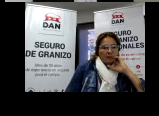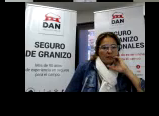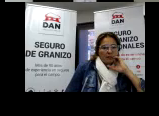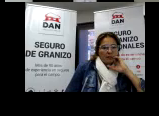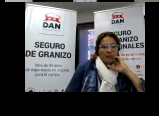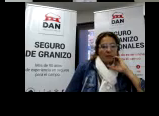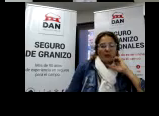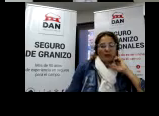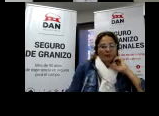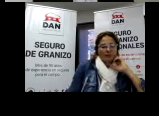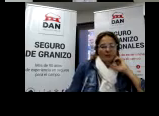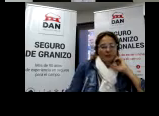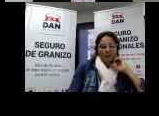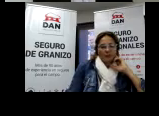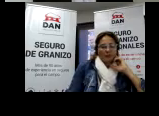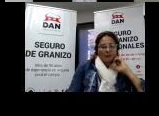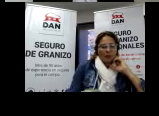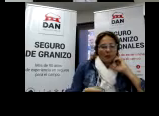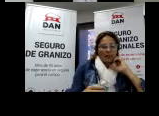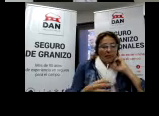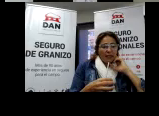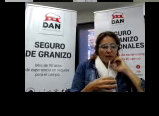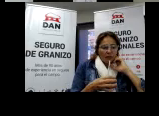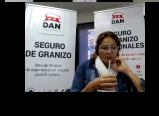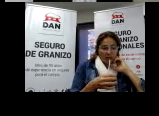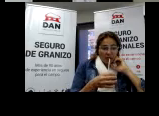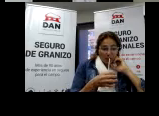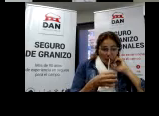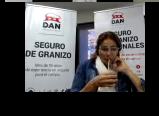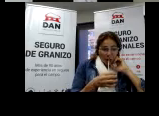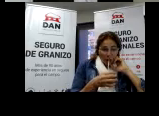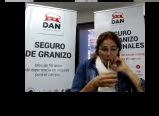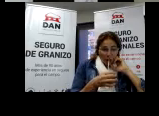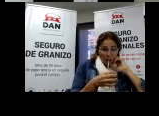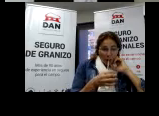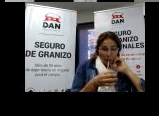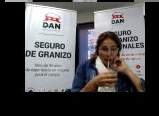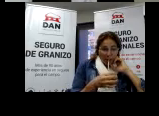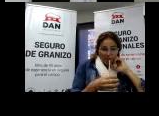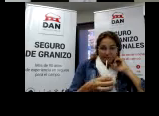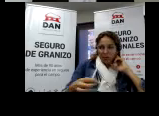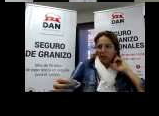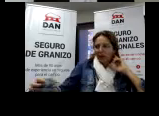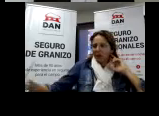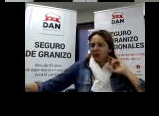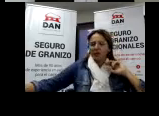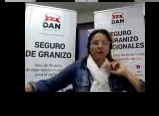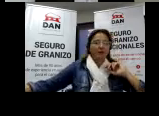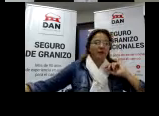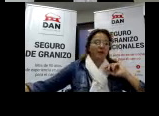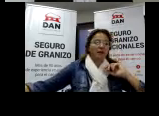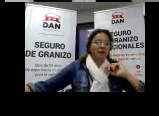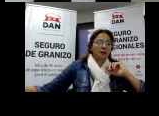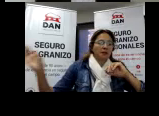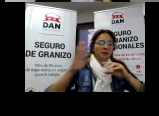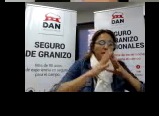particular, y ya a partir de abril saldríamos de este evento, aunque cuando salimos de manera progresiva. Después vamos a ver